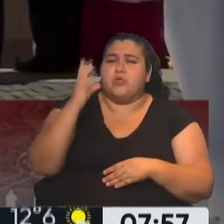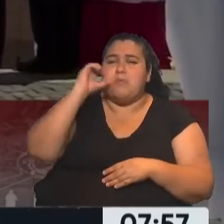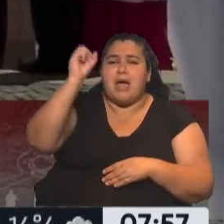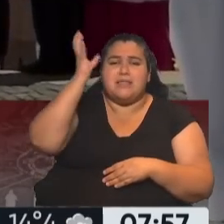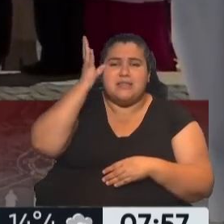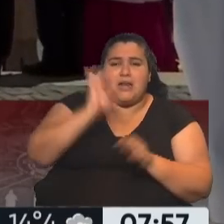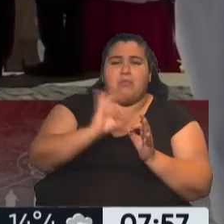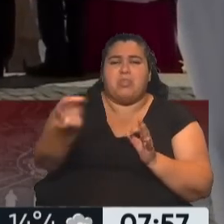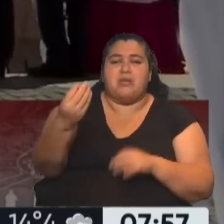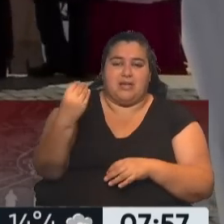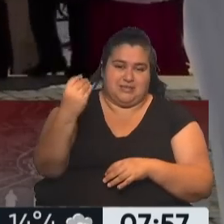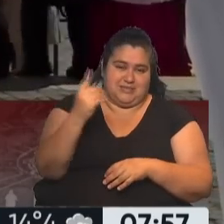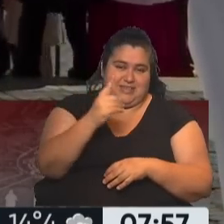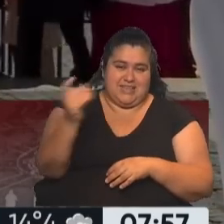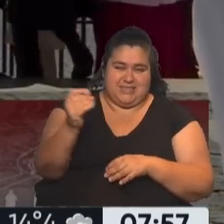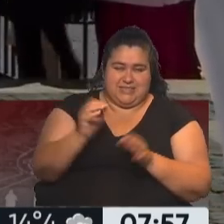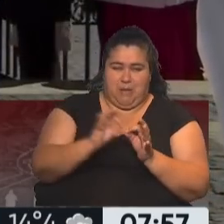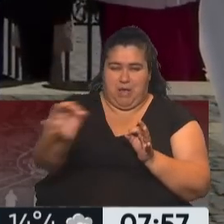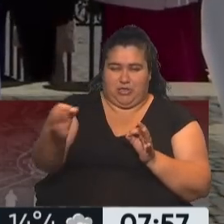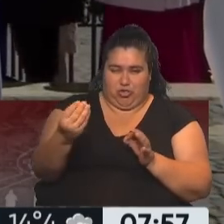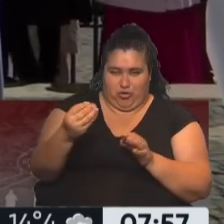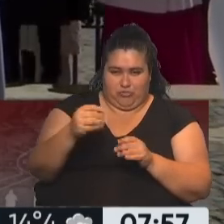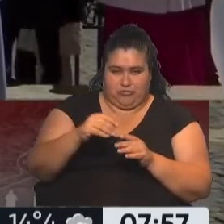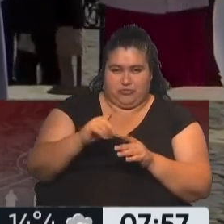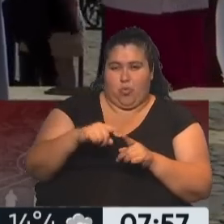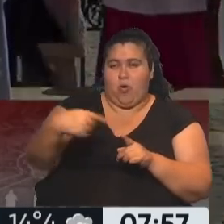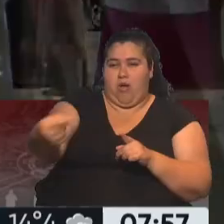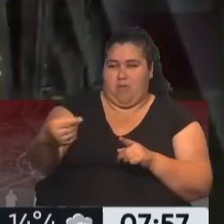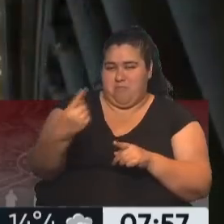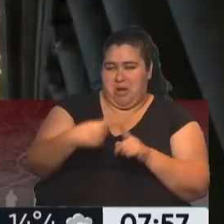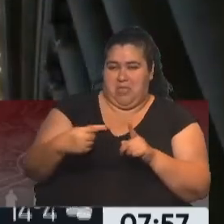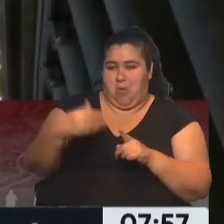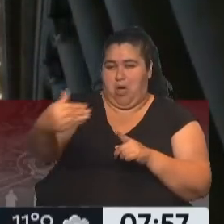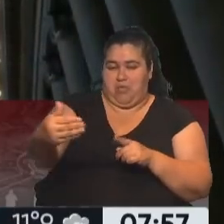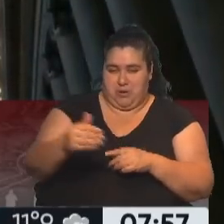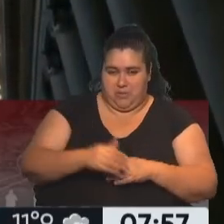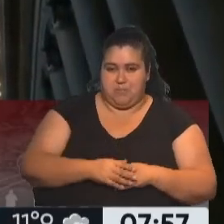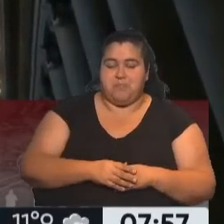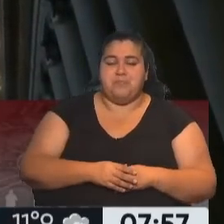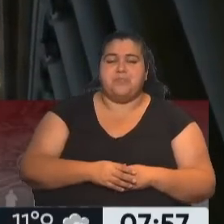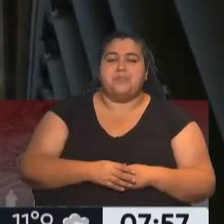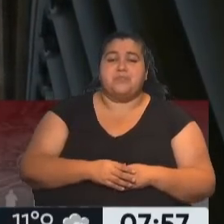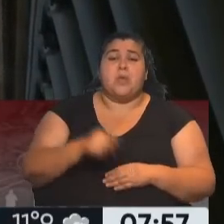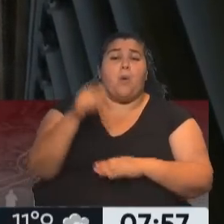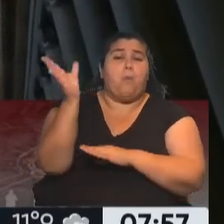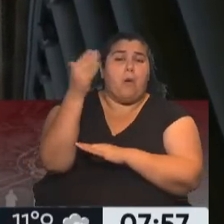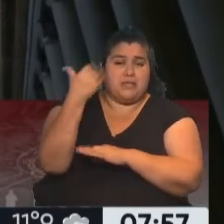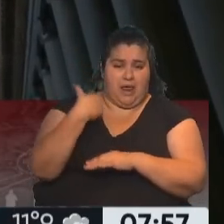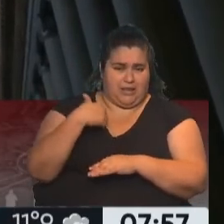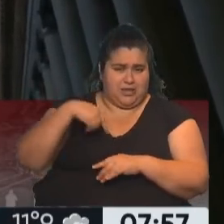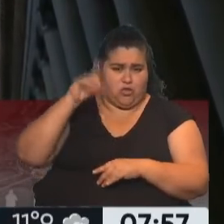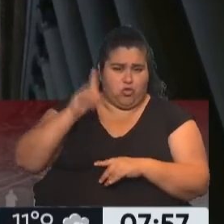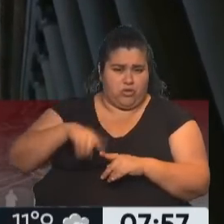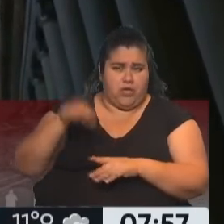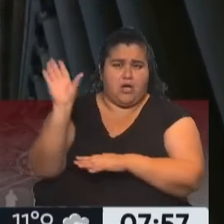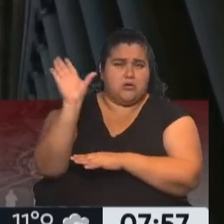Media 100 cuadra. metros, ¿no? Media cuadra. Sí, o sea, Francisco va a tener... Argentina, Claro. perdón, Sí, dije la de Italia. embajada Va a tener la bandera argentina flameando todo el día frente a